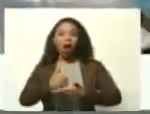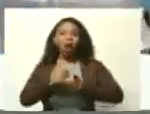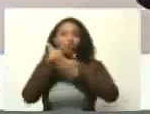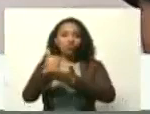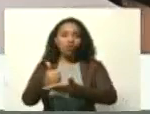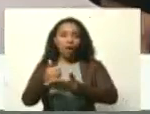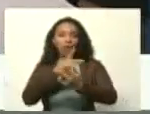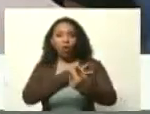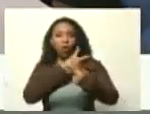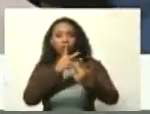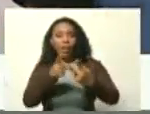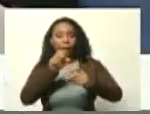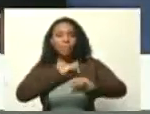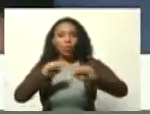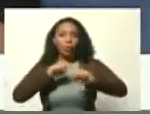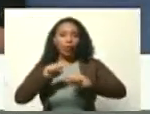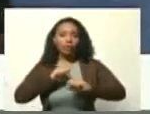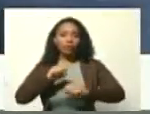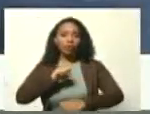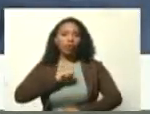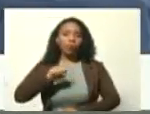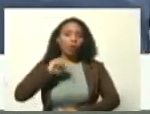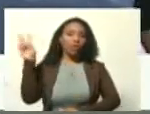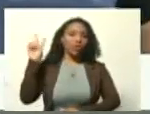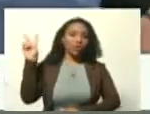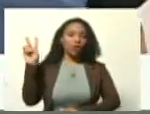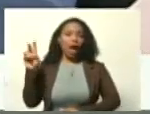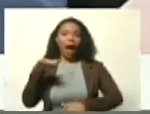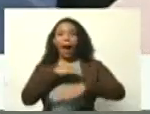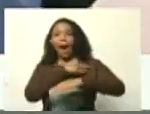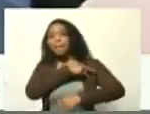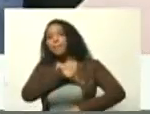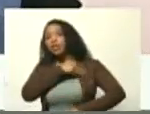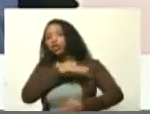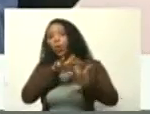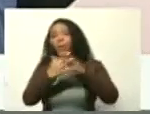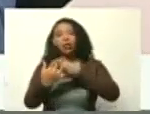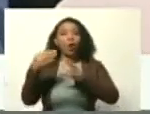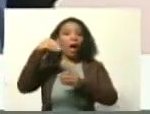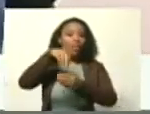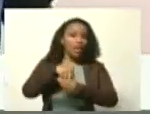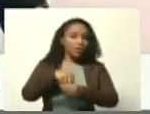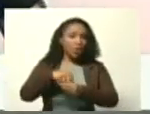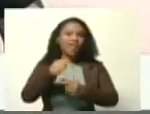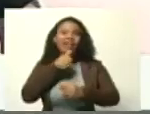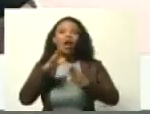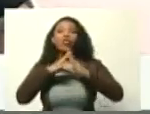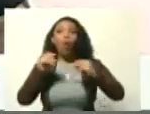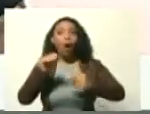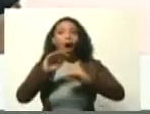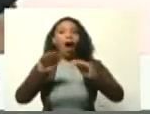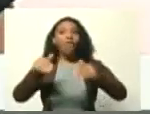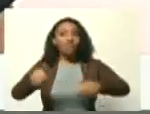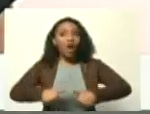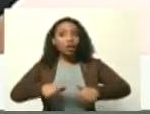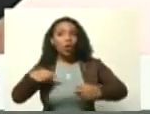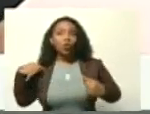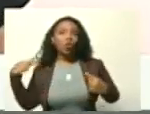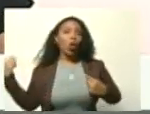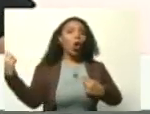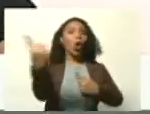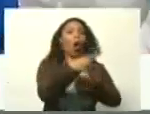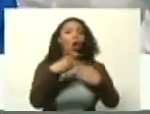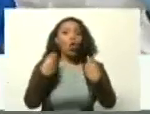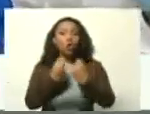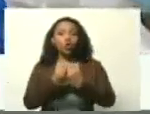a los voluntarios, al Movimiento Somos Venezuela, a la Misión Barrio Adentro, quienes todos con esfuerzo conjunto estamos